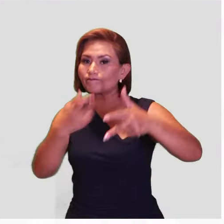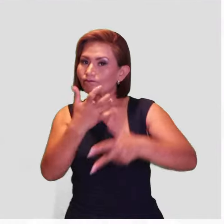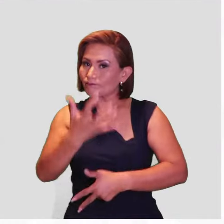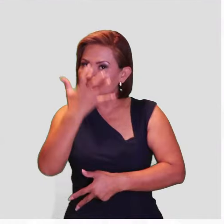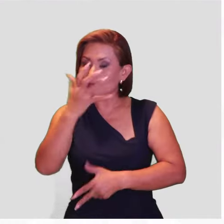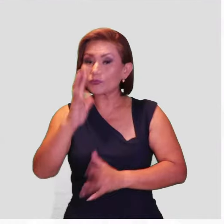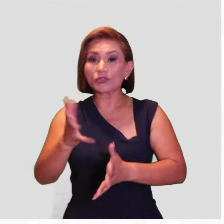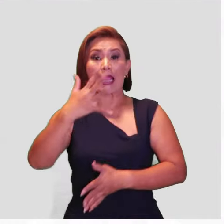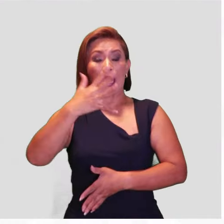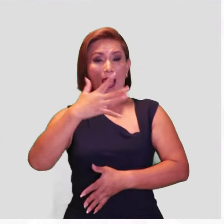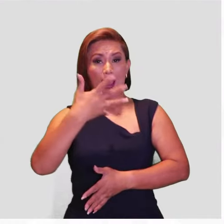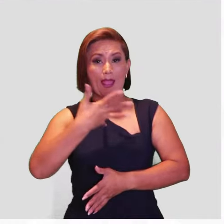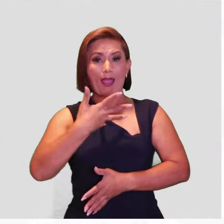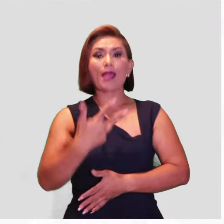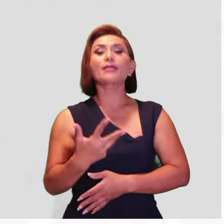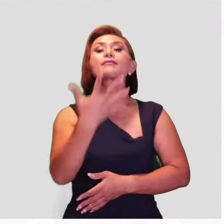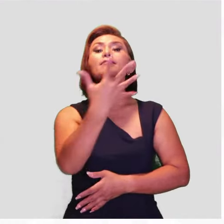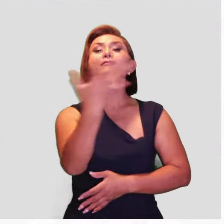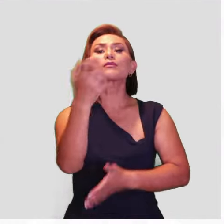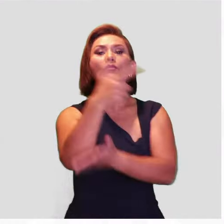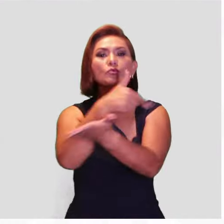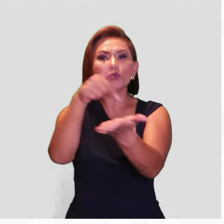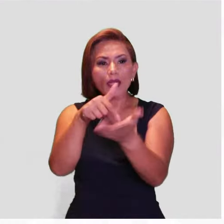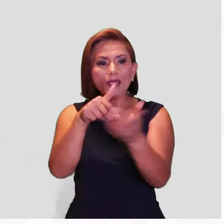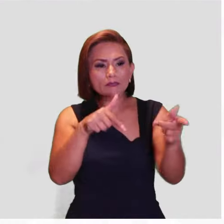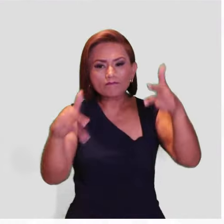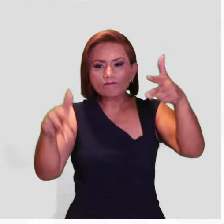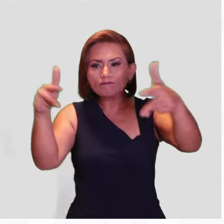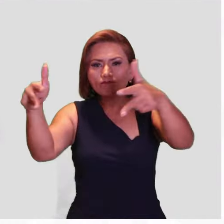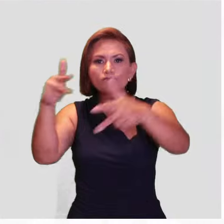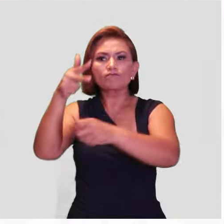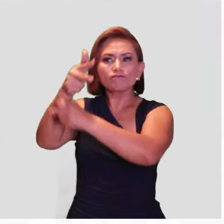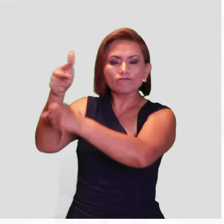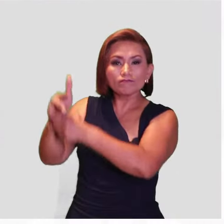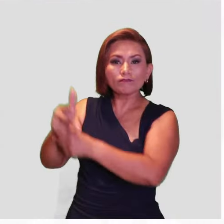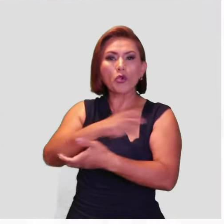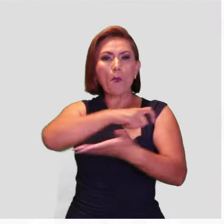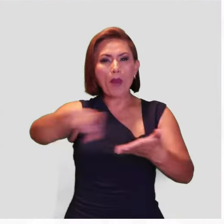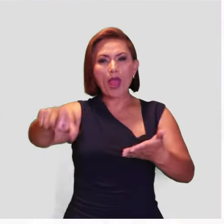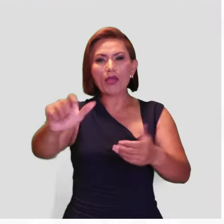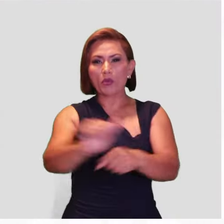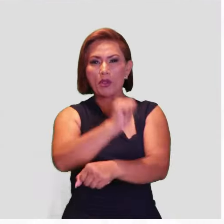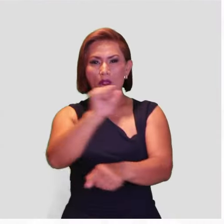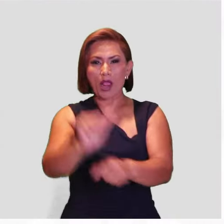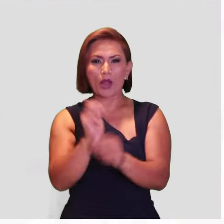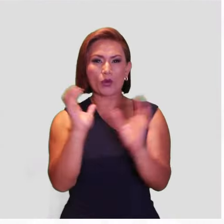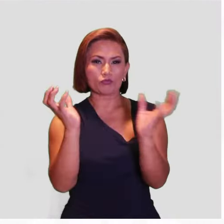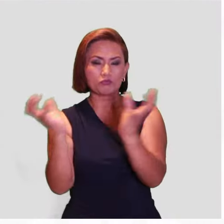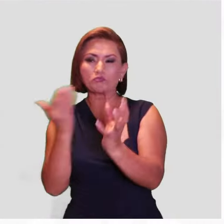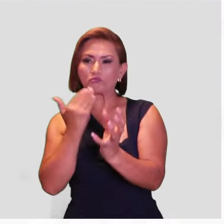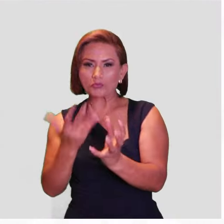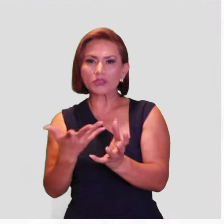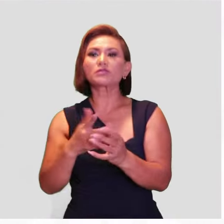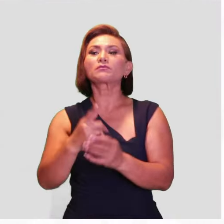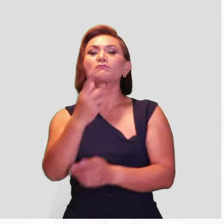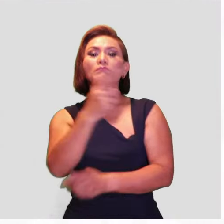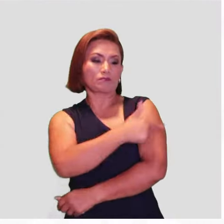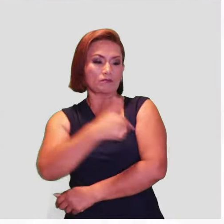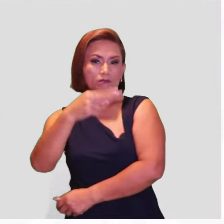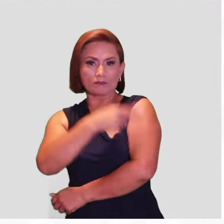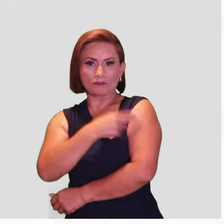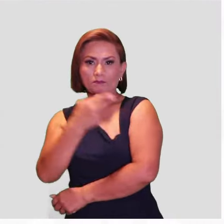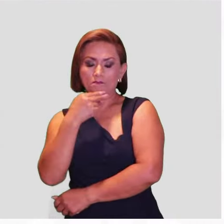casi 500 puntos de videovigilancia en San Juan del Río. Hemos comprado patrullas de estándares homologados a Guardia Nacional, a